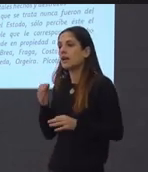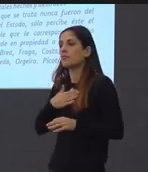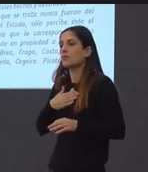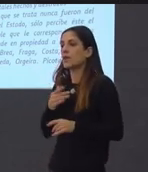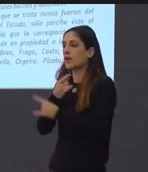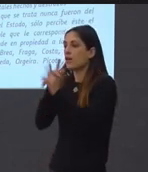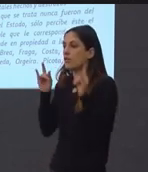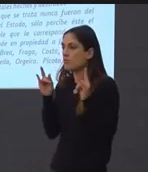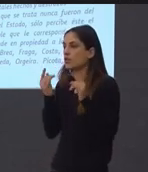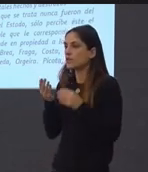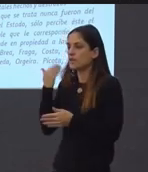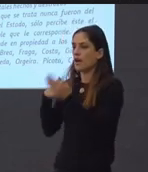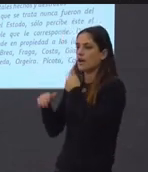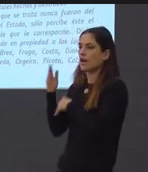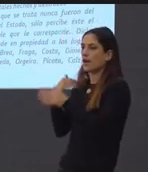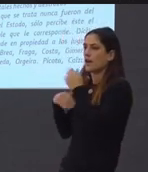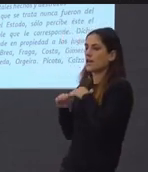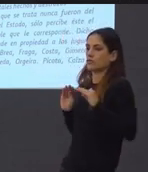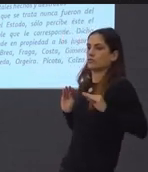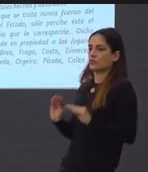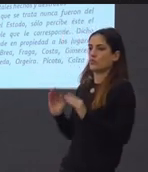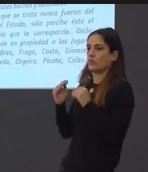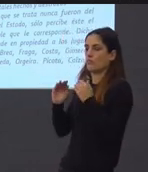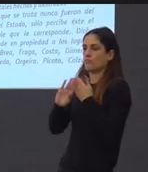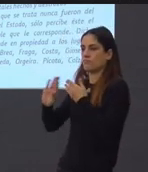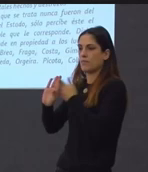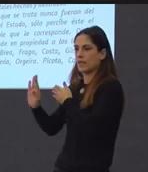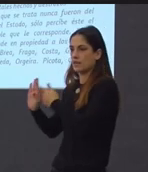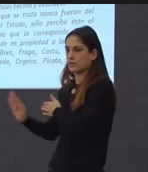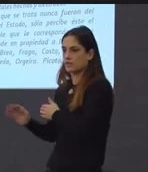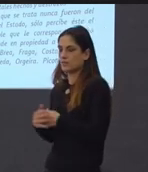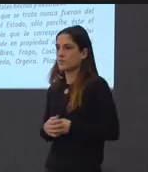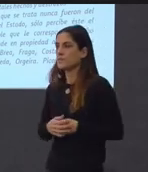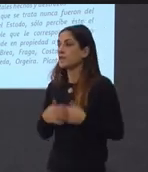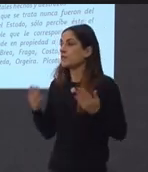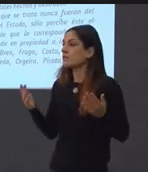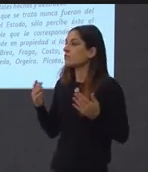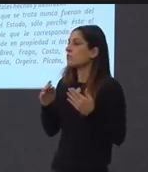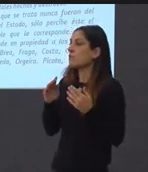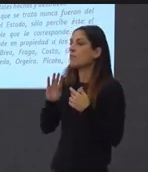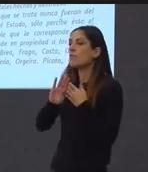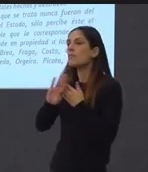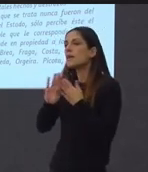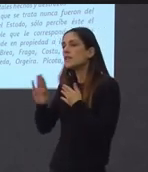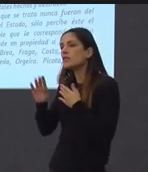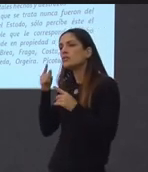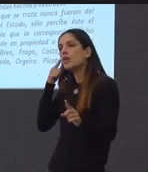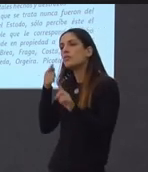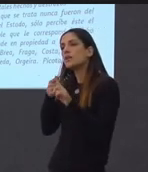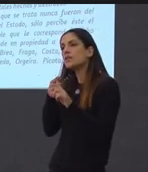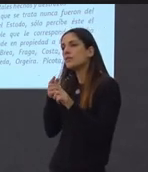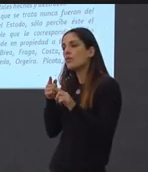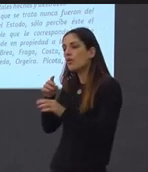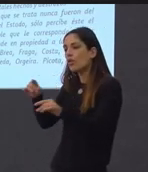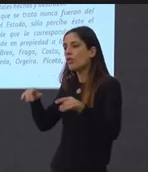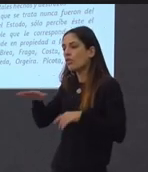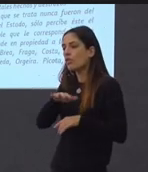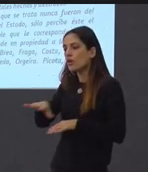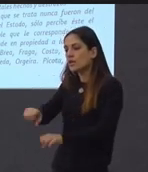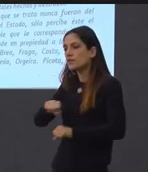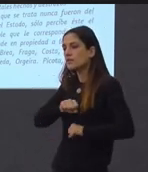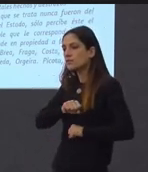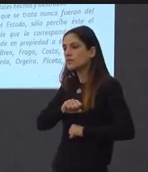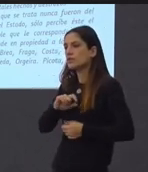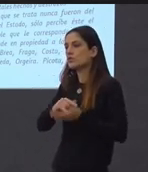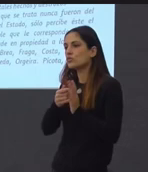o primeiro paso que dan os veciños neste camiño para a recuperación dos espazos son este tipo de cartas. Este tipo de cartas, na maior